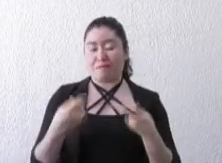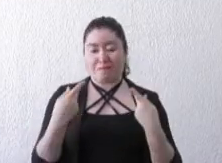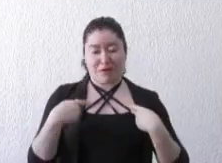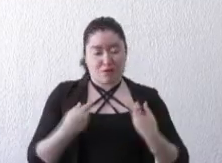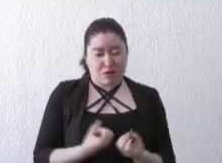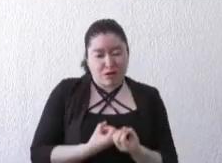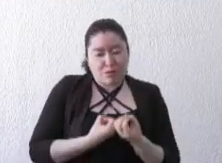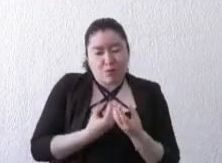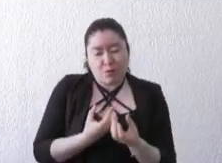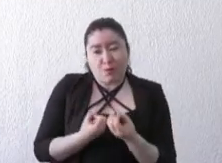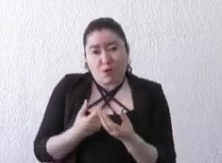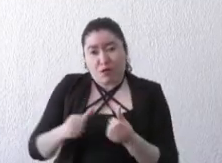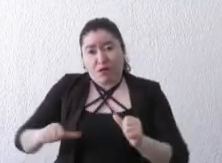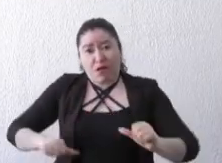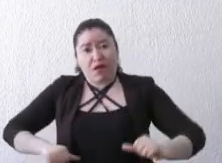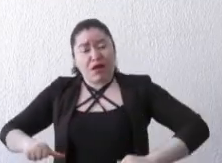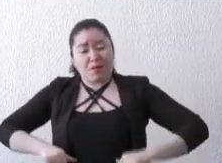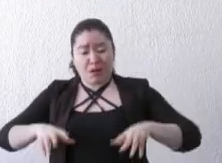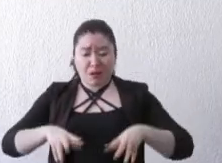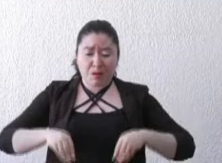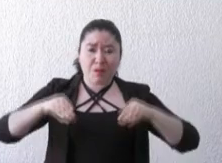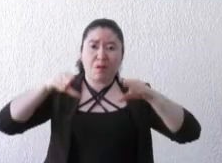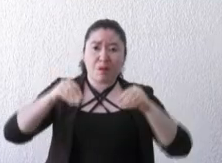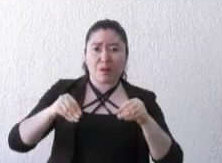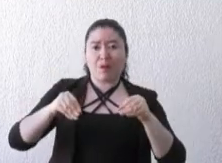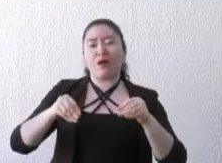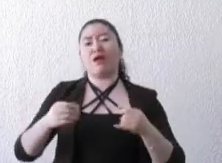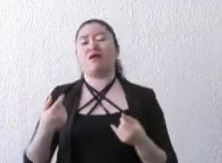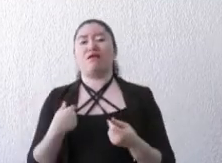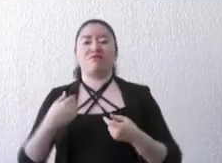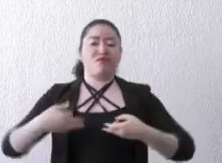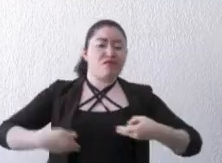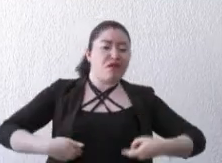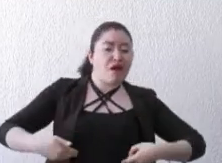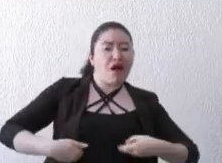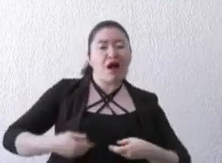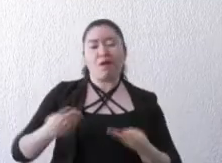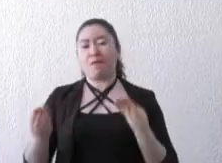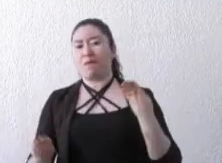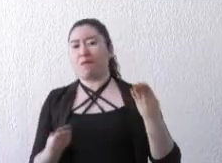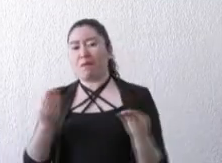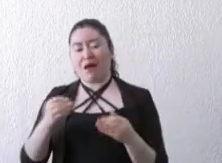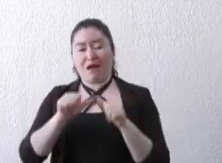con actividades circenses de teatro, performance, danza, artes